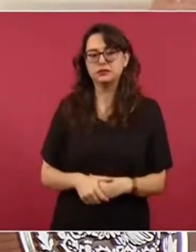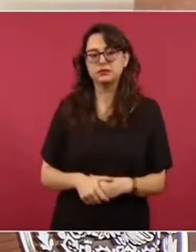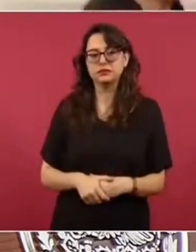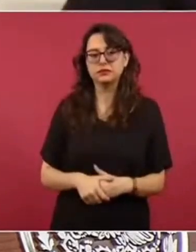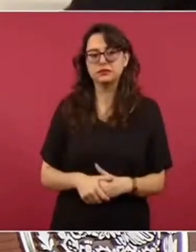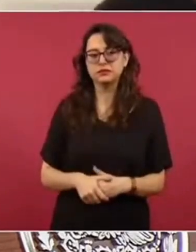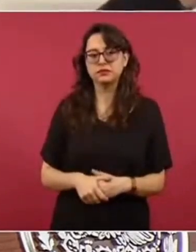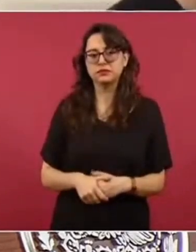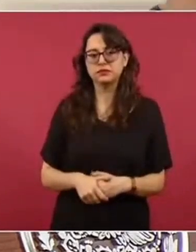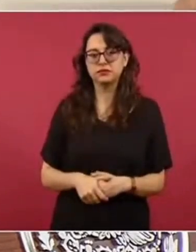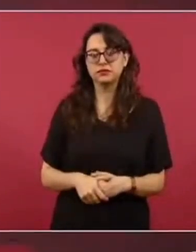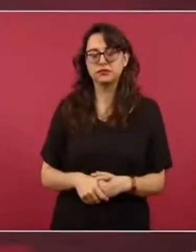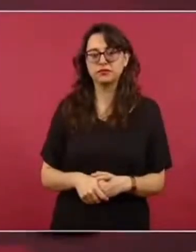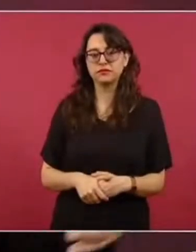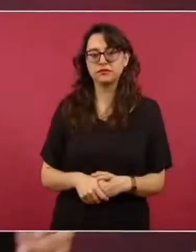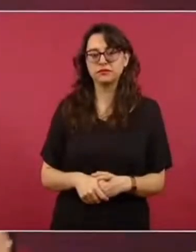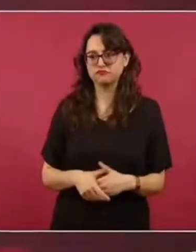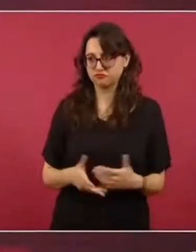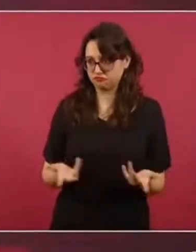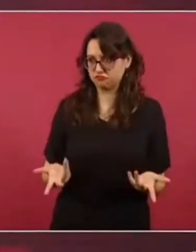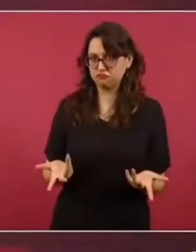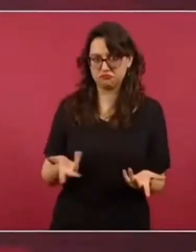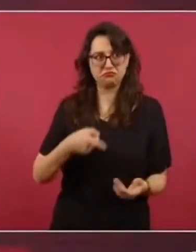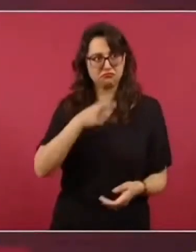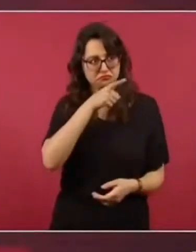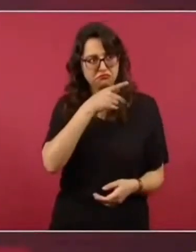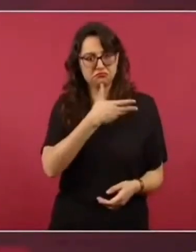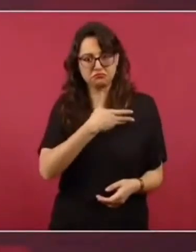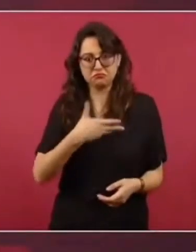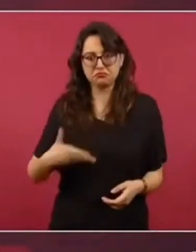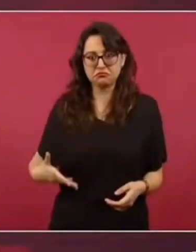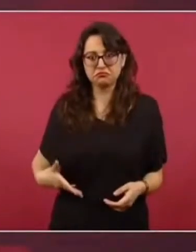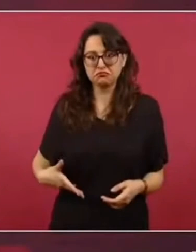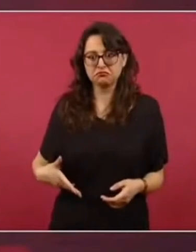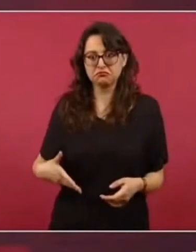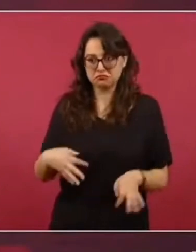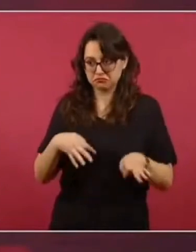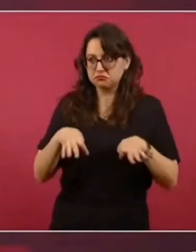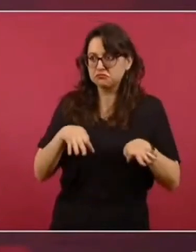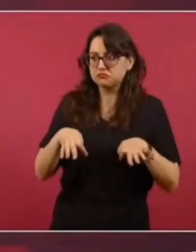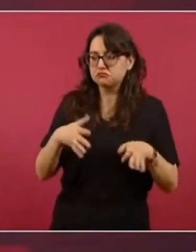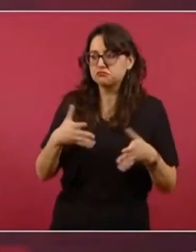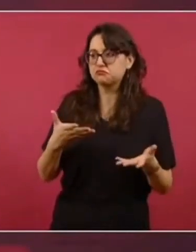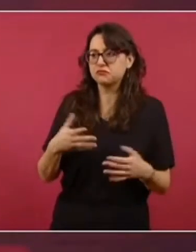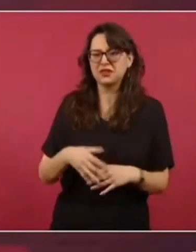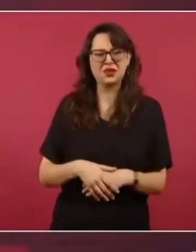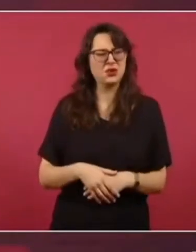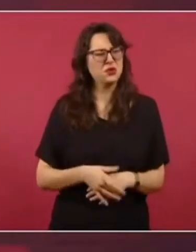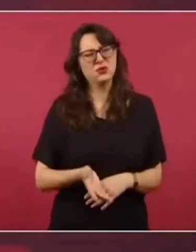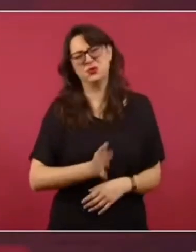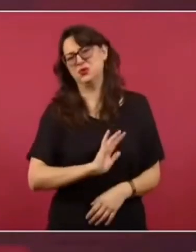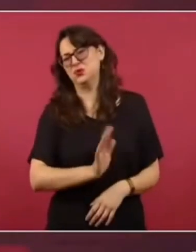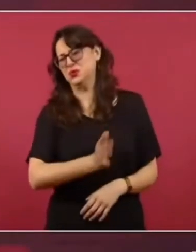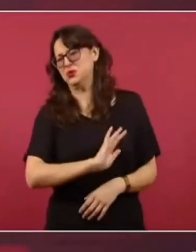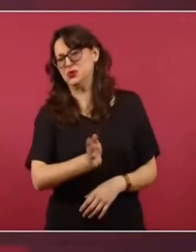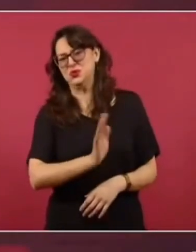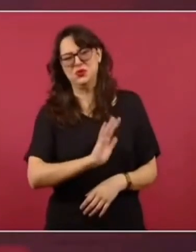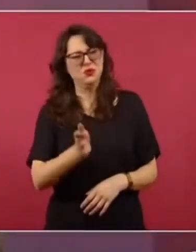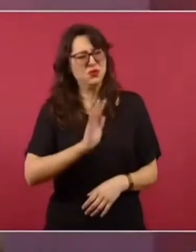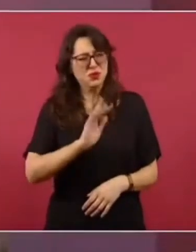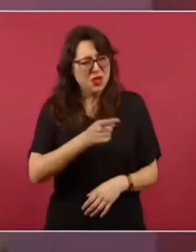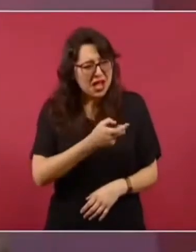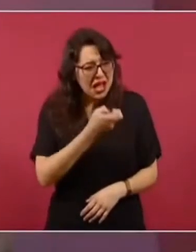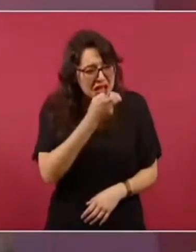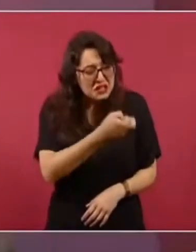Eso contestan, no nos ayuda, eso nos perjudica.